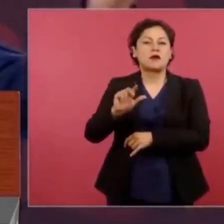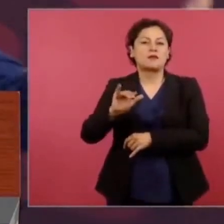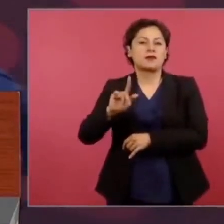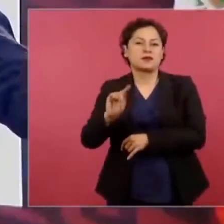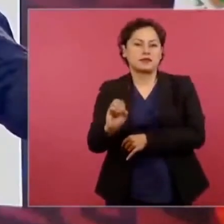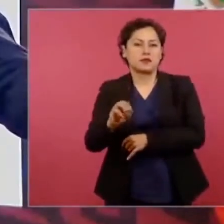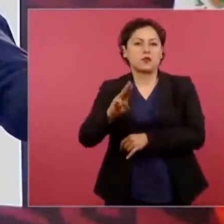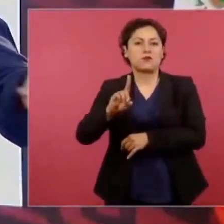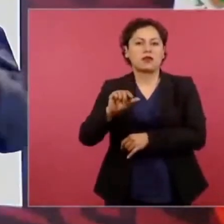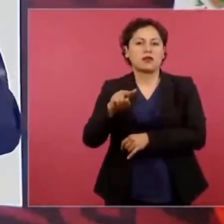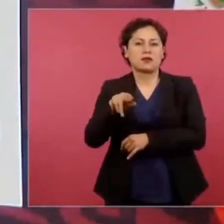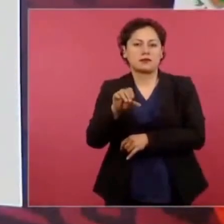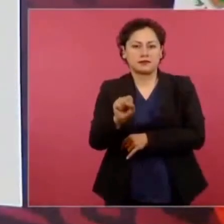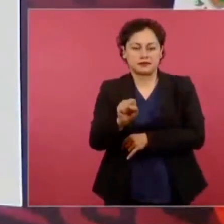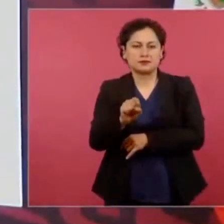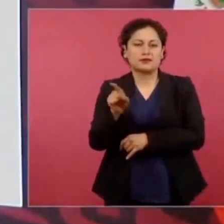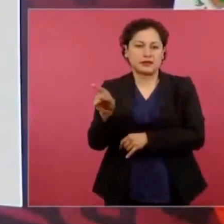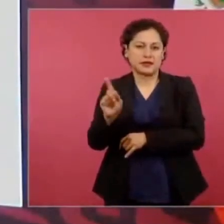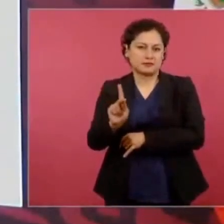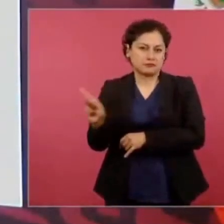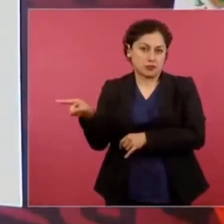Es la libertad.